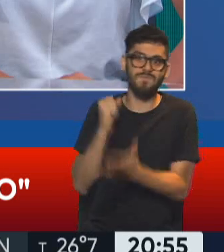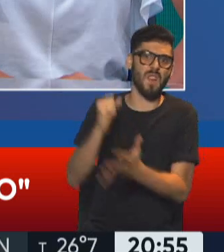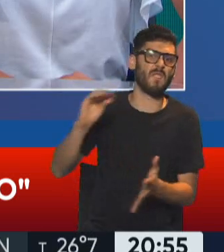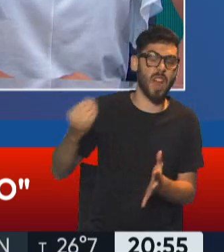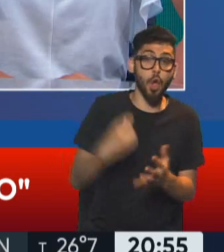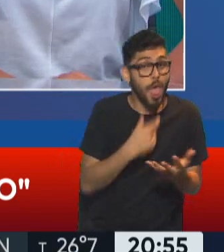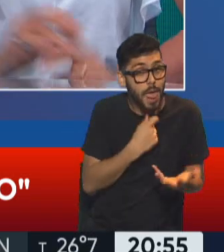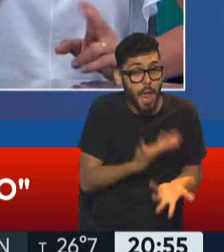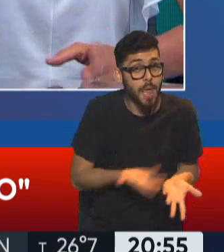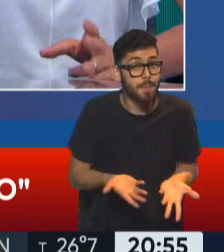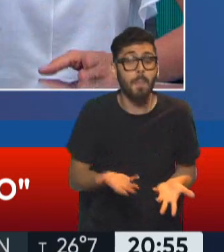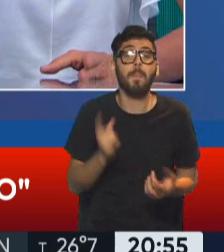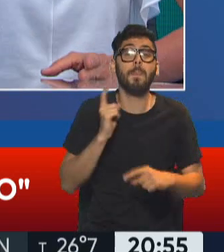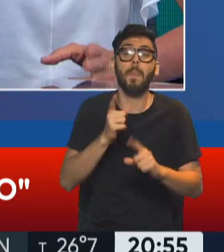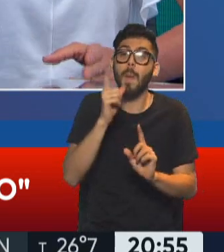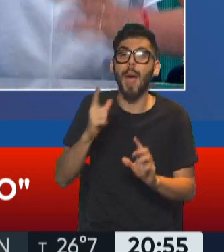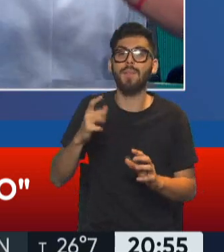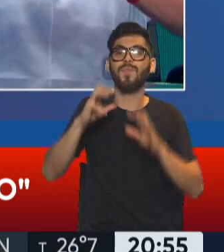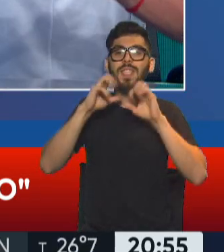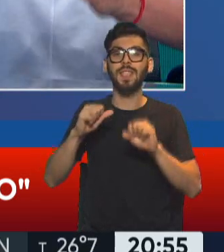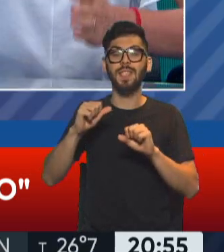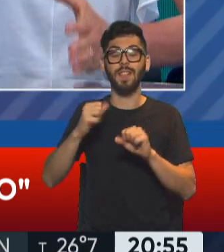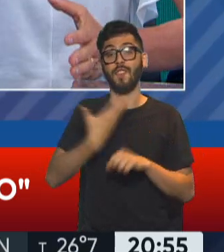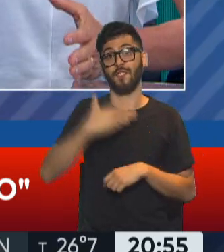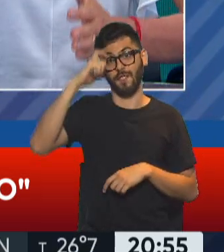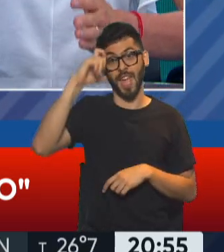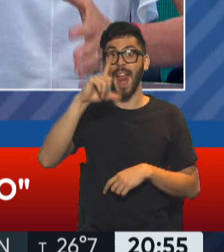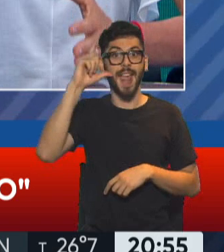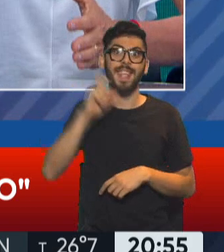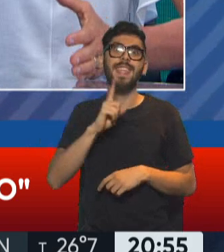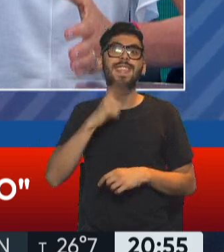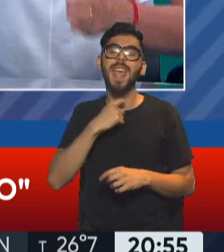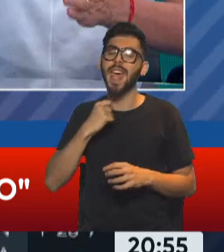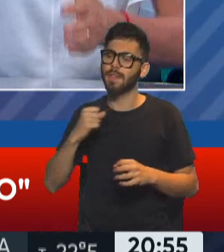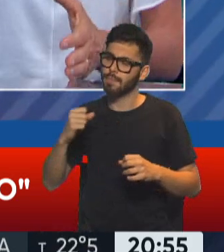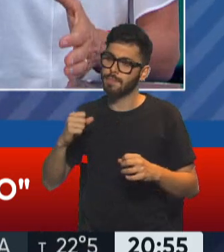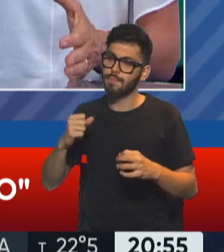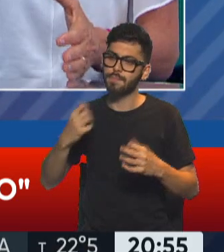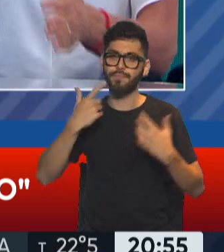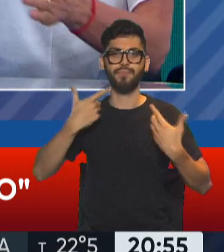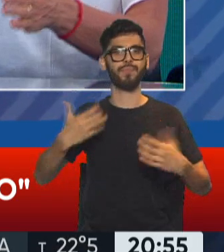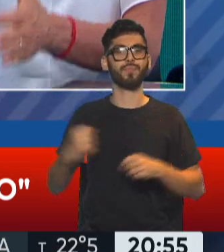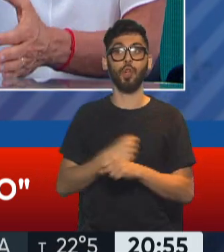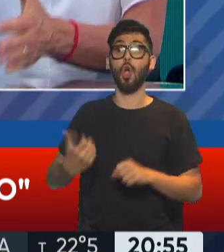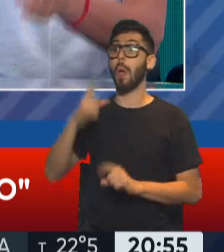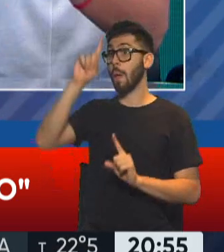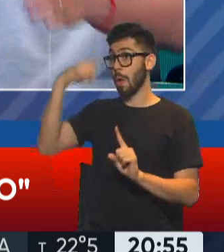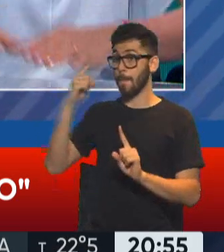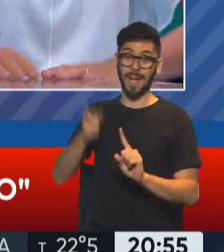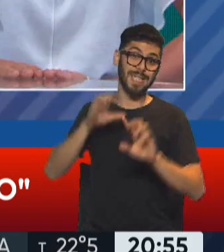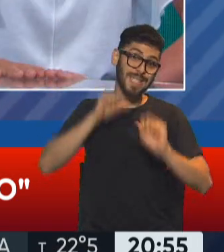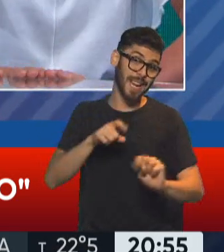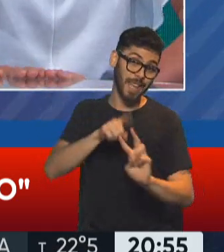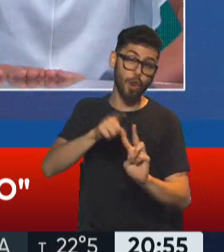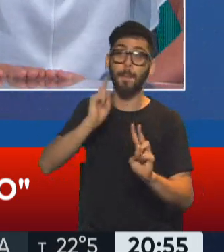de Feletti va a construir un camino de certezas. O sea, la decisión de cuidar el bolsillo es del presidente de la Nación y es del secretario, en este caso del